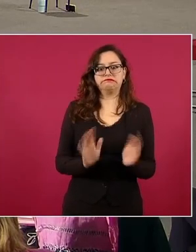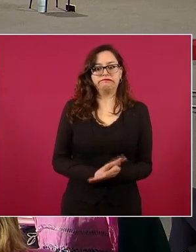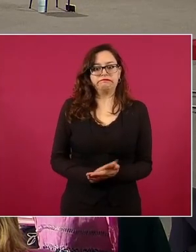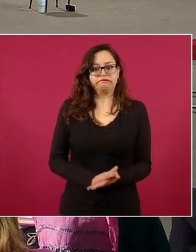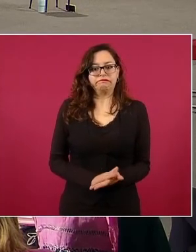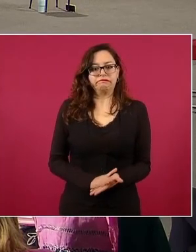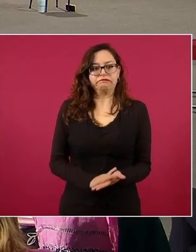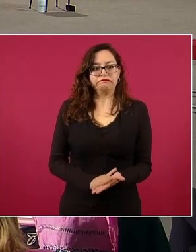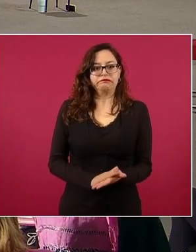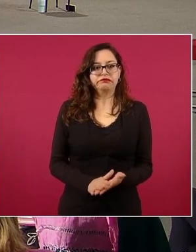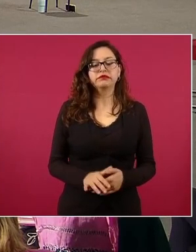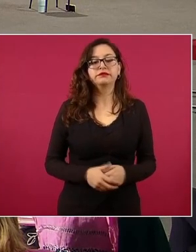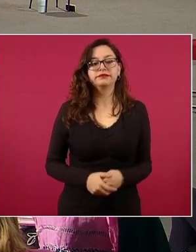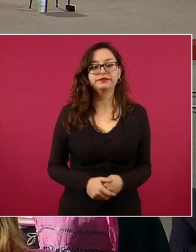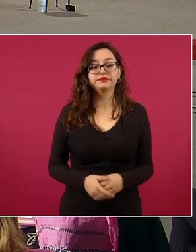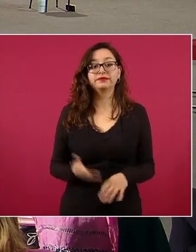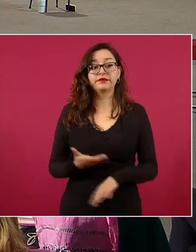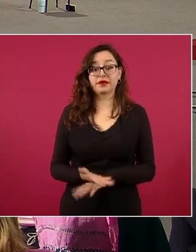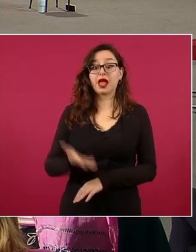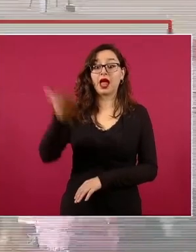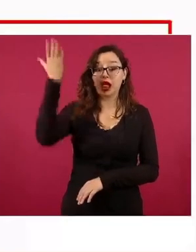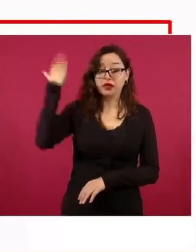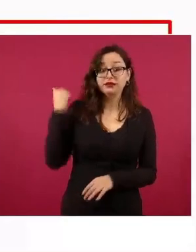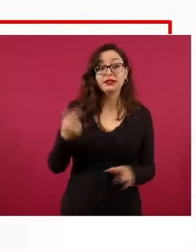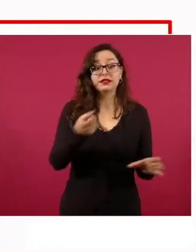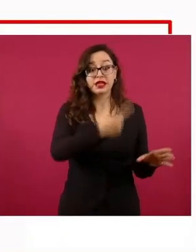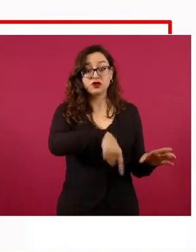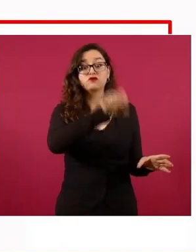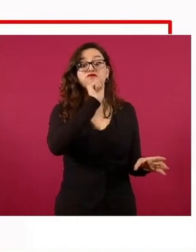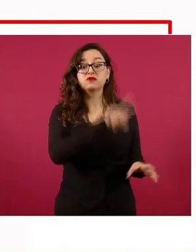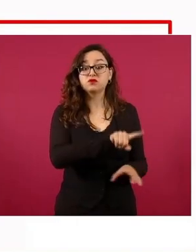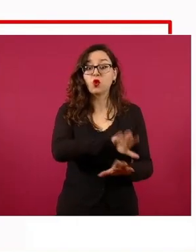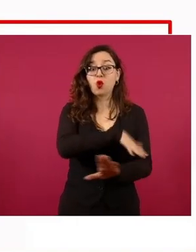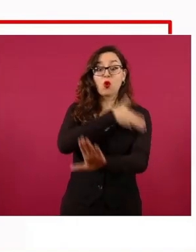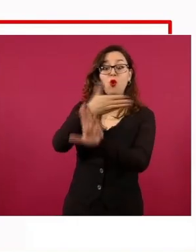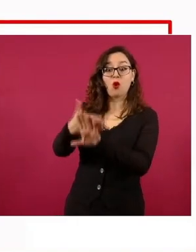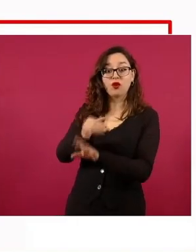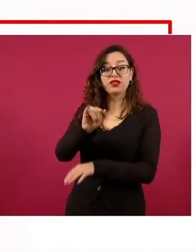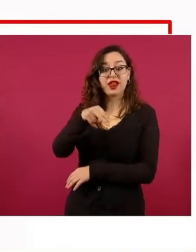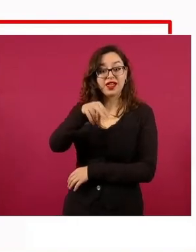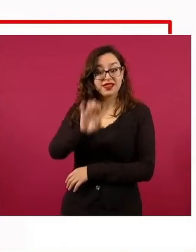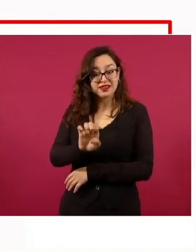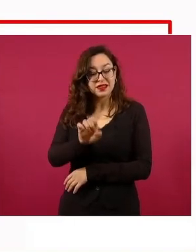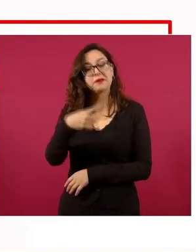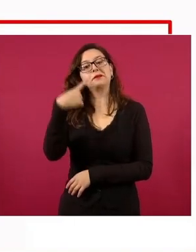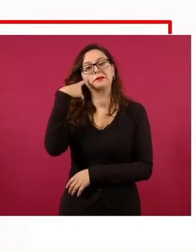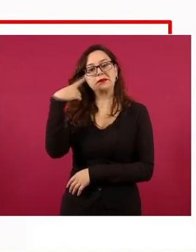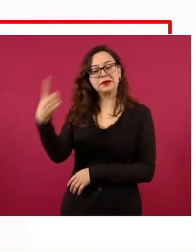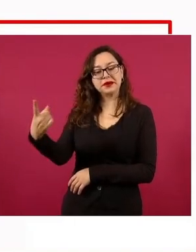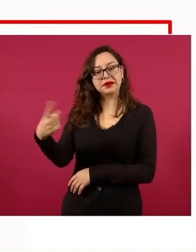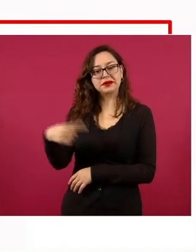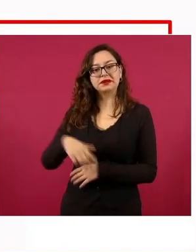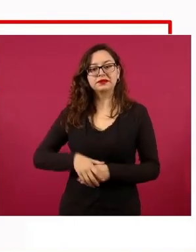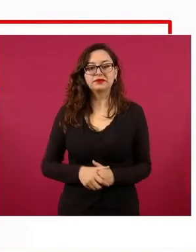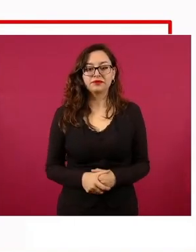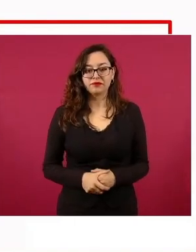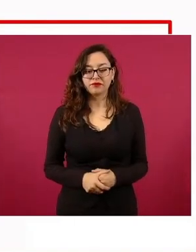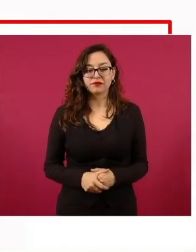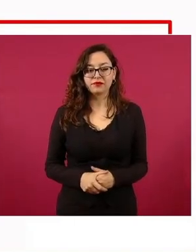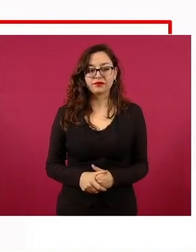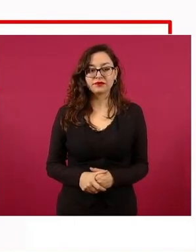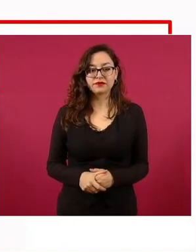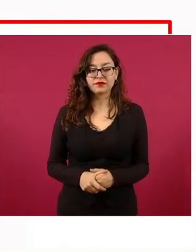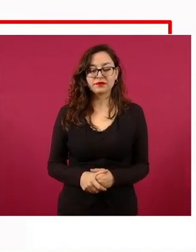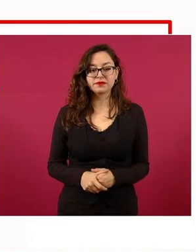peligro para México, decían antes. Hace unos años, en 2017, académicos como Denise Dresser o